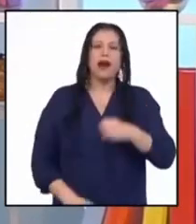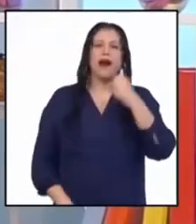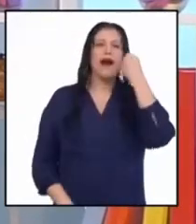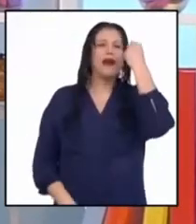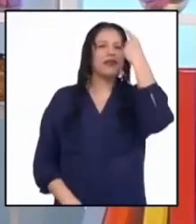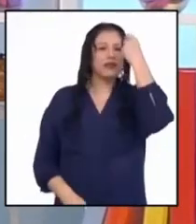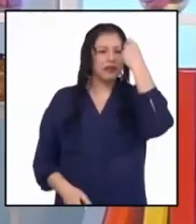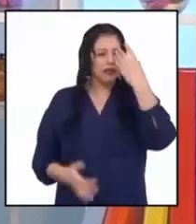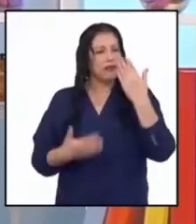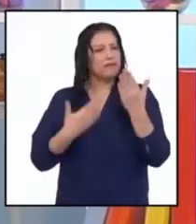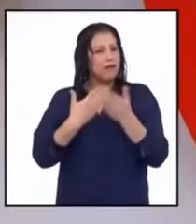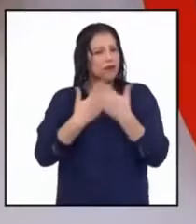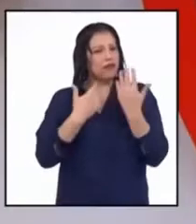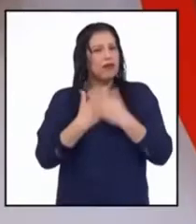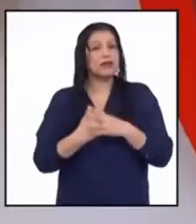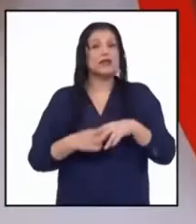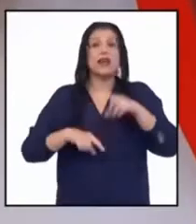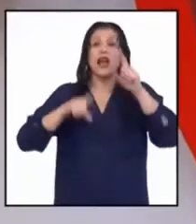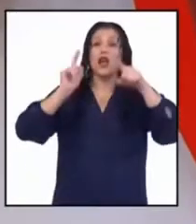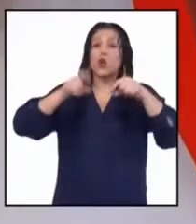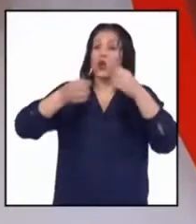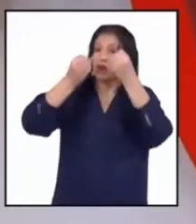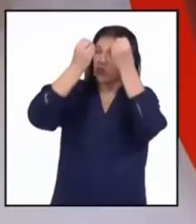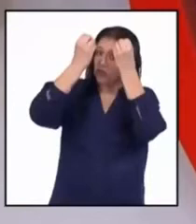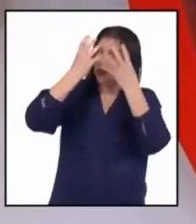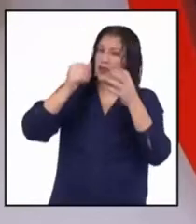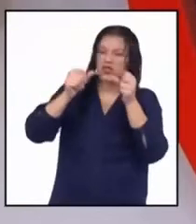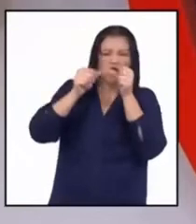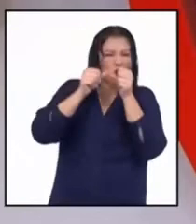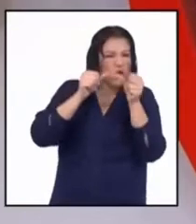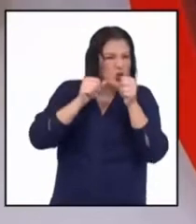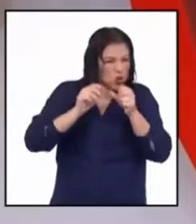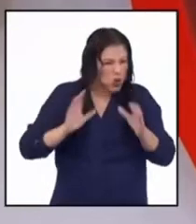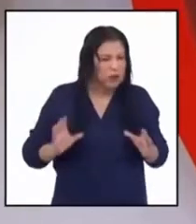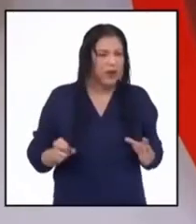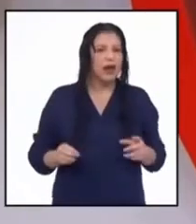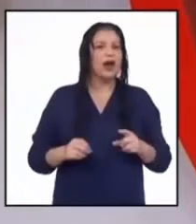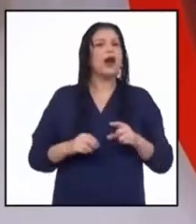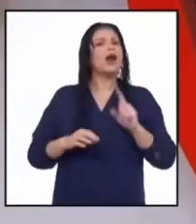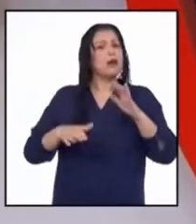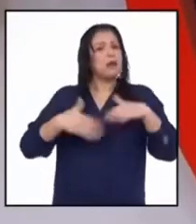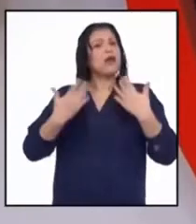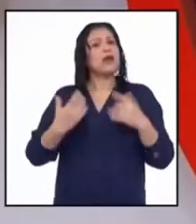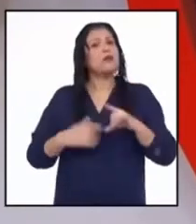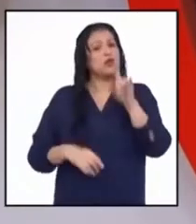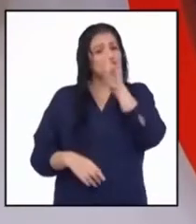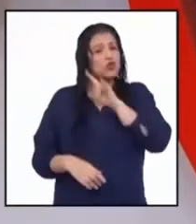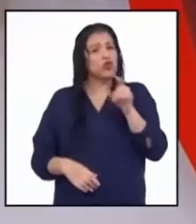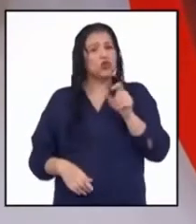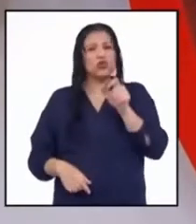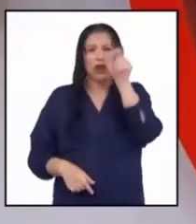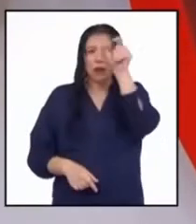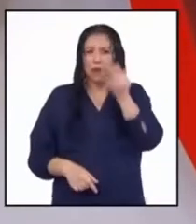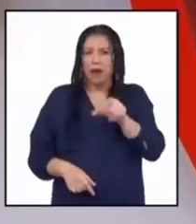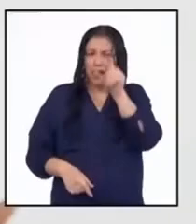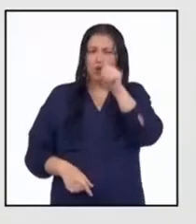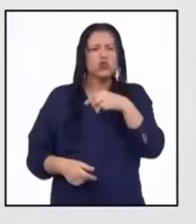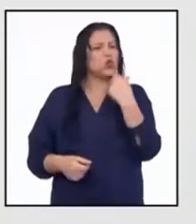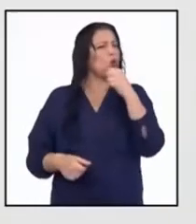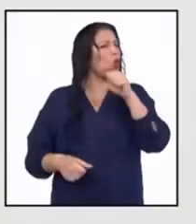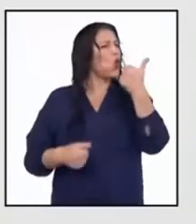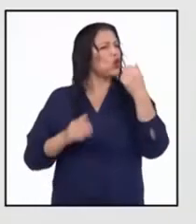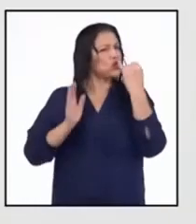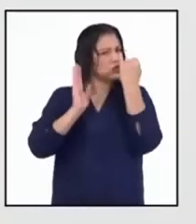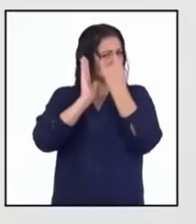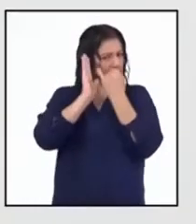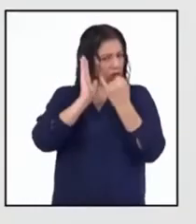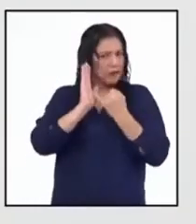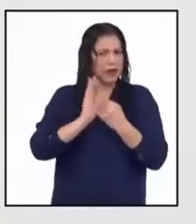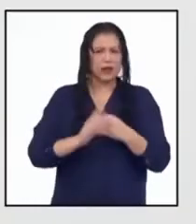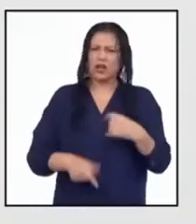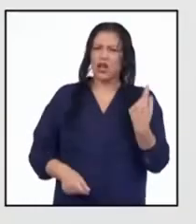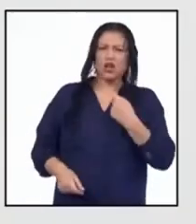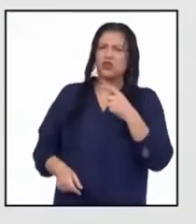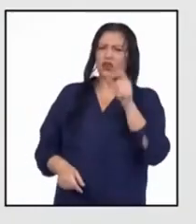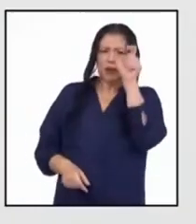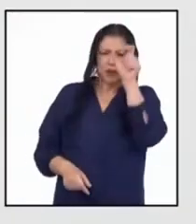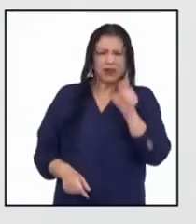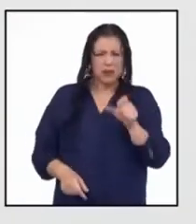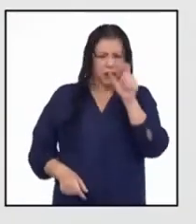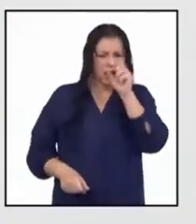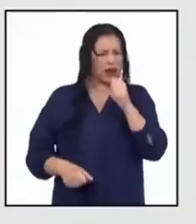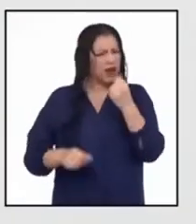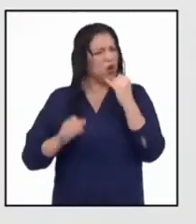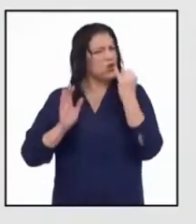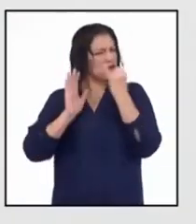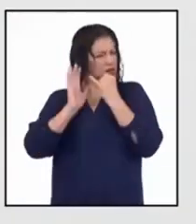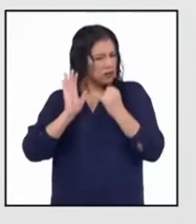comprender fácilmente un dato. Sí, podemos utilizar barras u otro tipo de figuras para hacerlo. Y no solo barras o